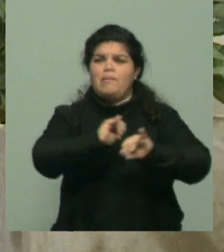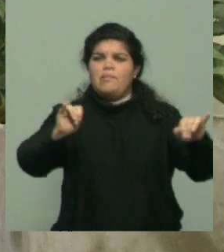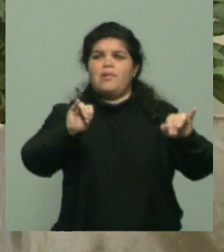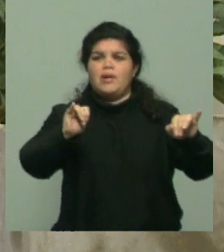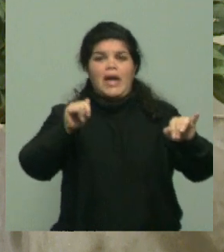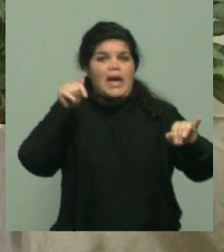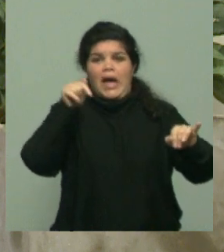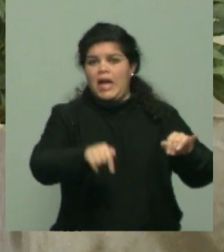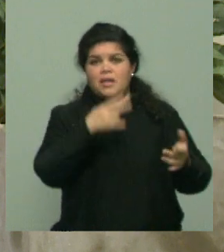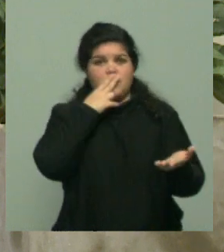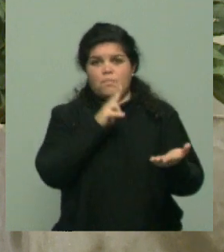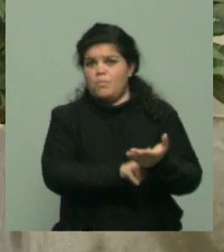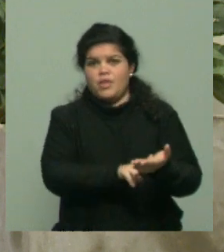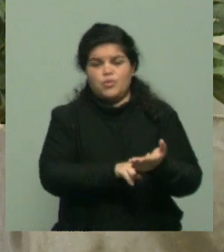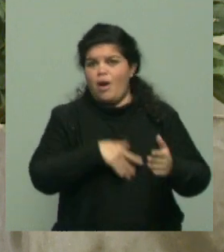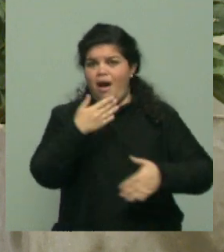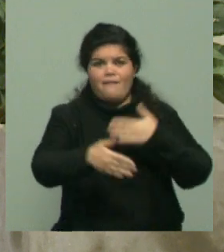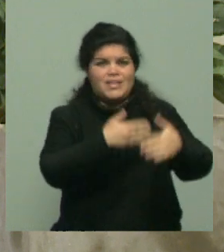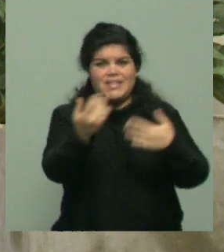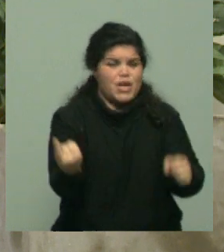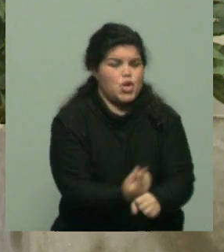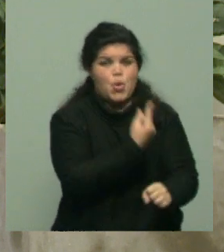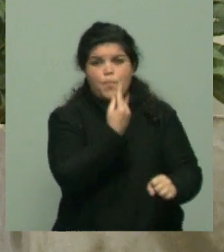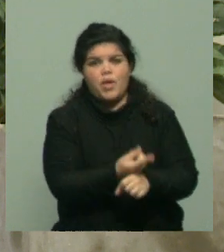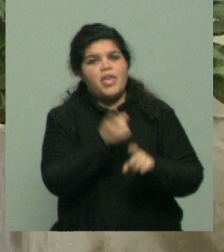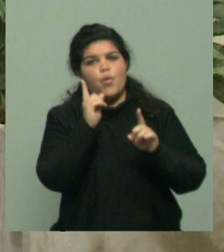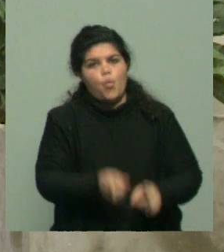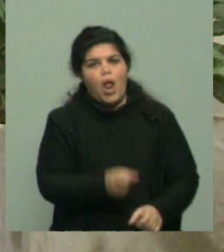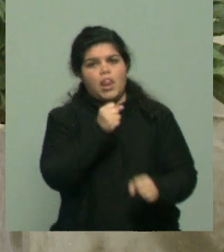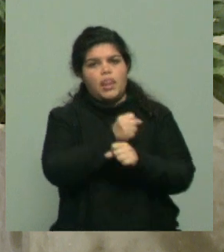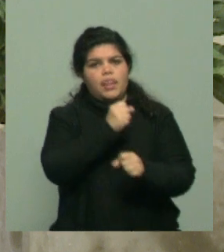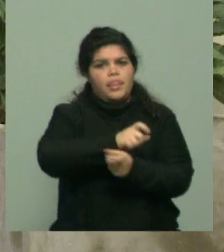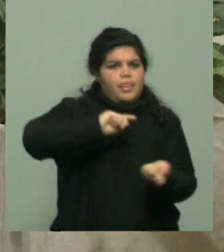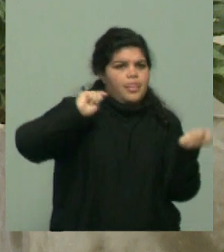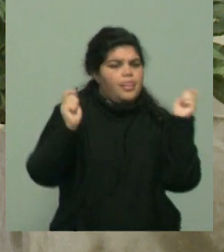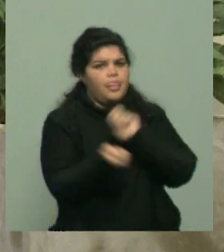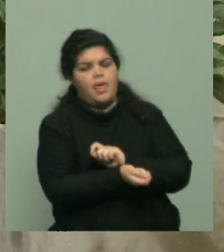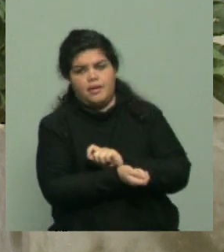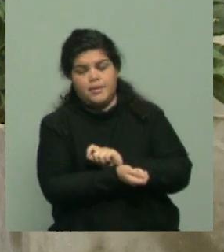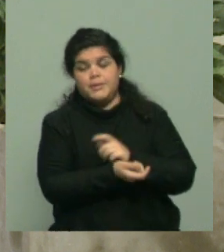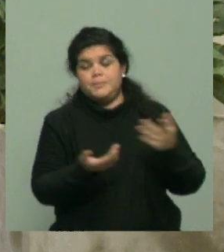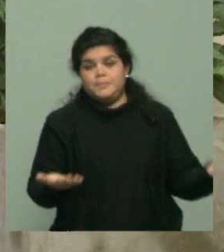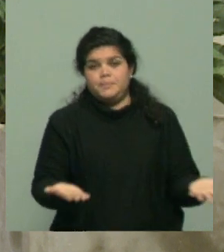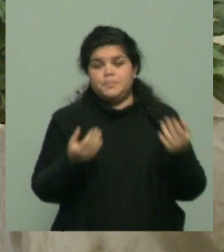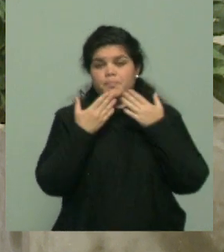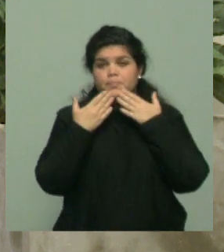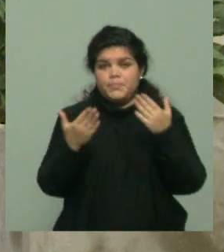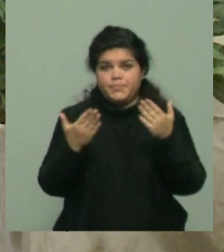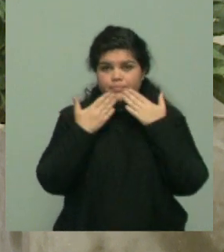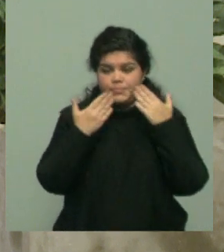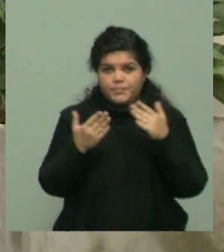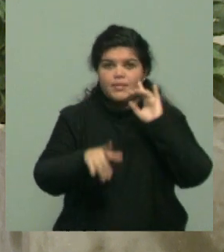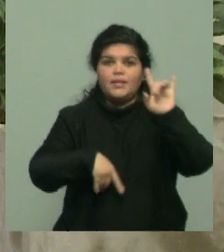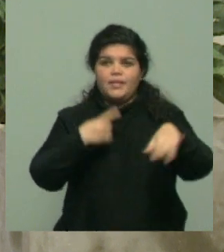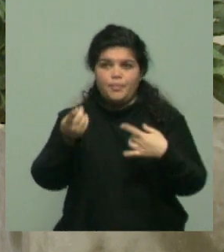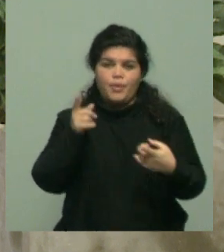logra avanzar, eso está claro, Lucas. Te agradecemos por estos minutos con nosotros aquí en Señal U y bueno, seguramente volveremos a tomar en